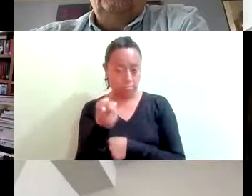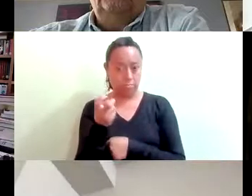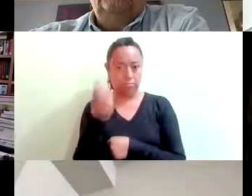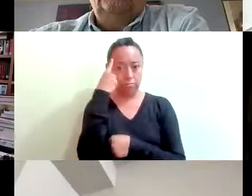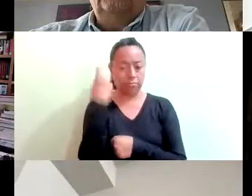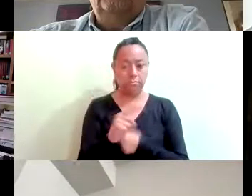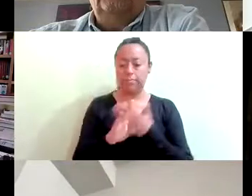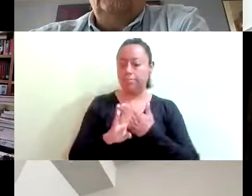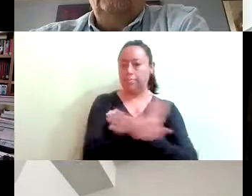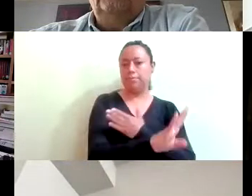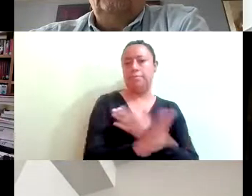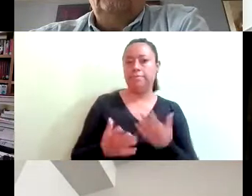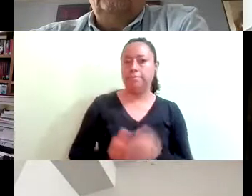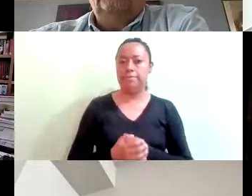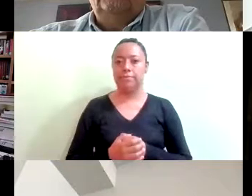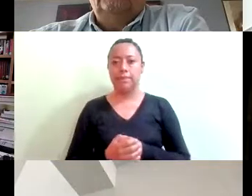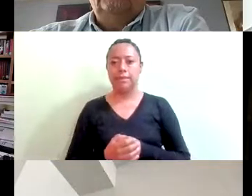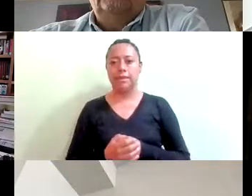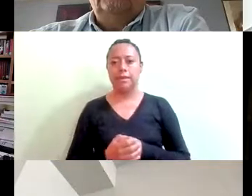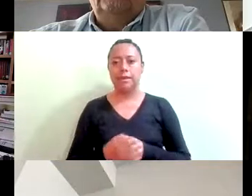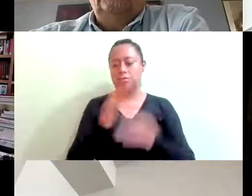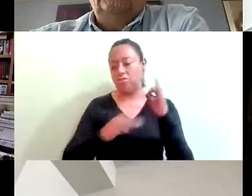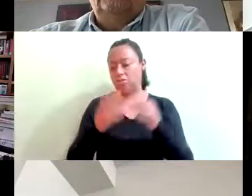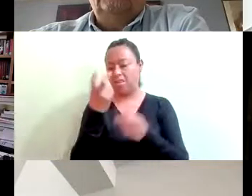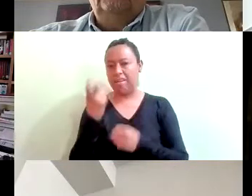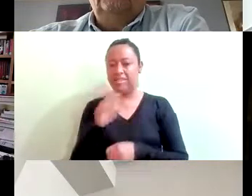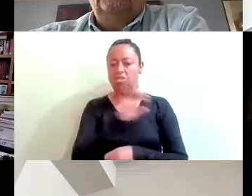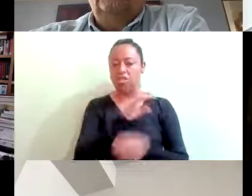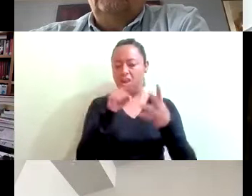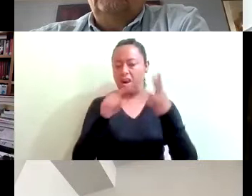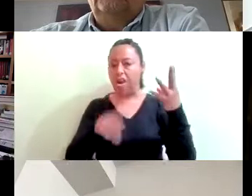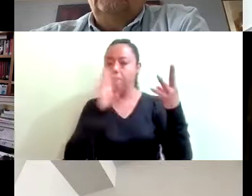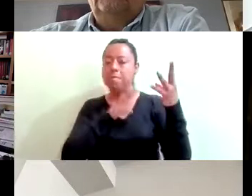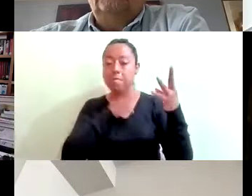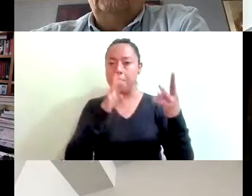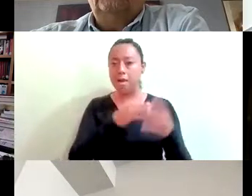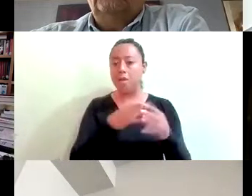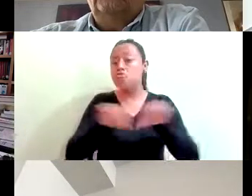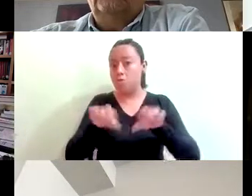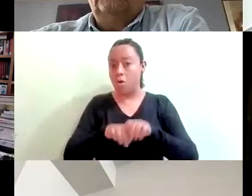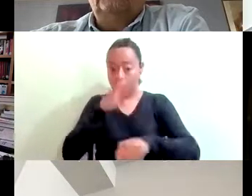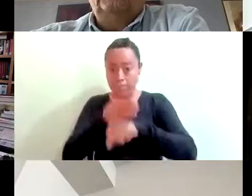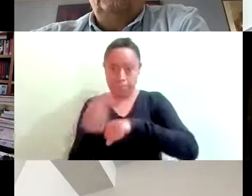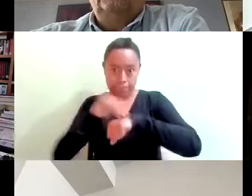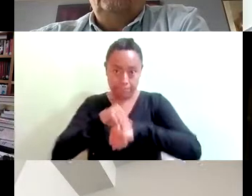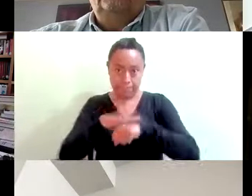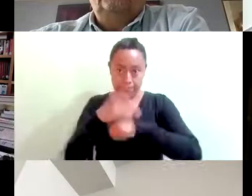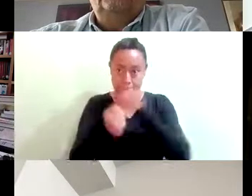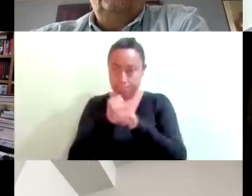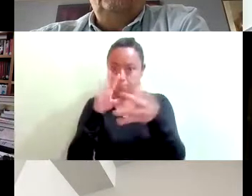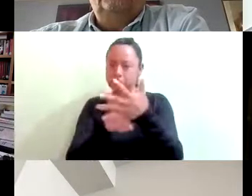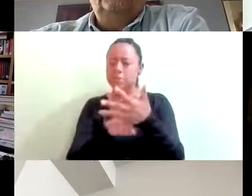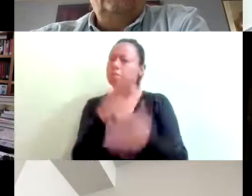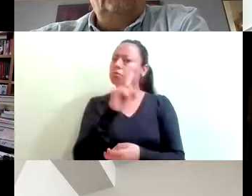los delitos aumentar las penas. Y lo que estamos haciendo nosotros es un despropósito al poner, y lo